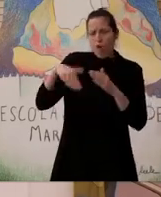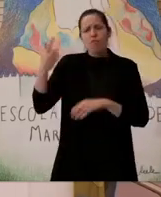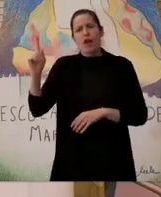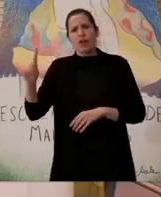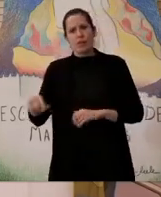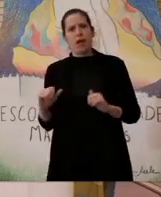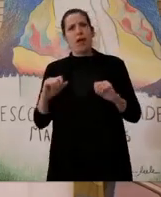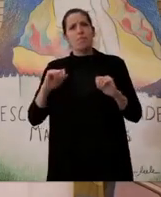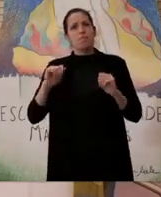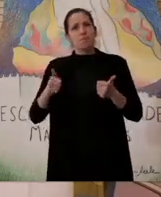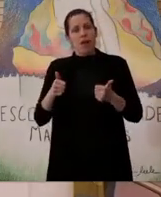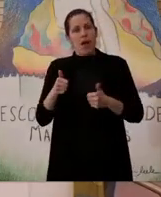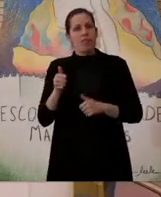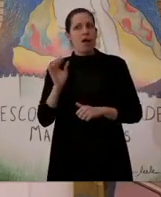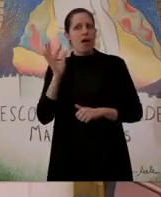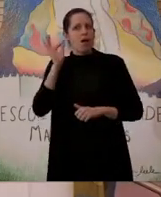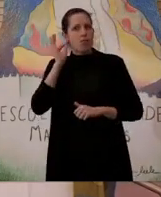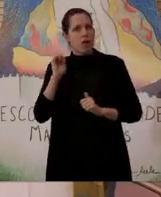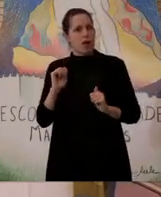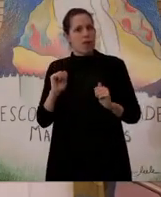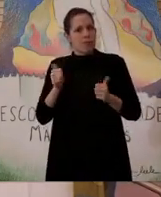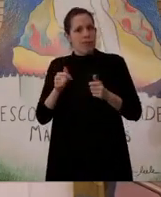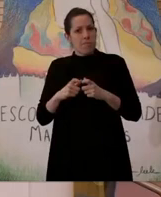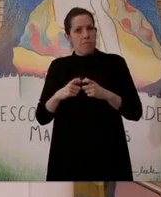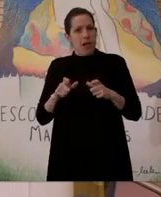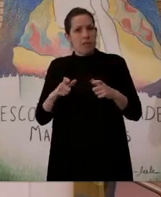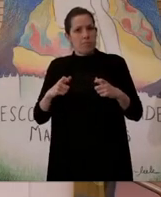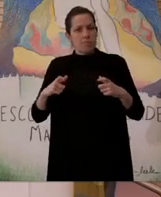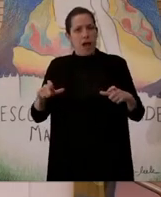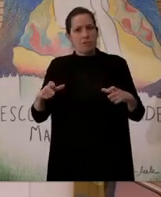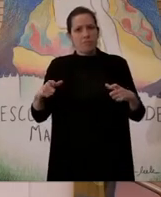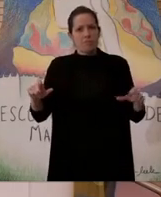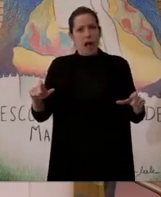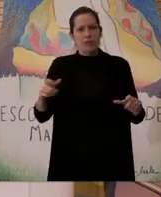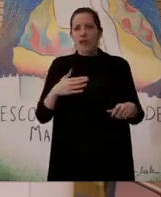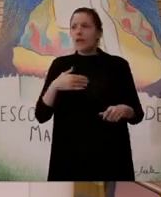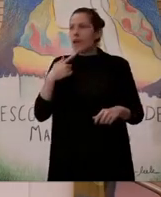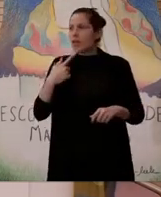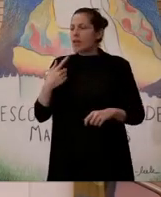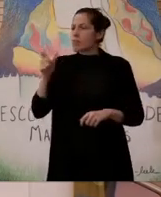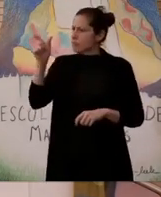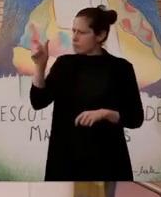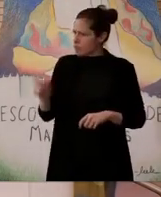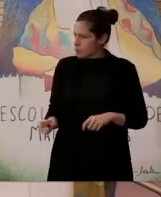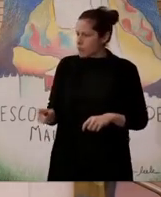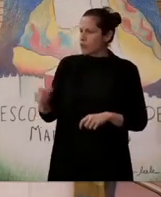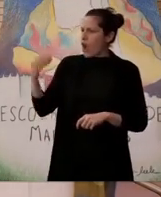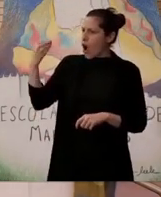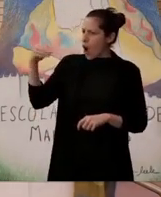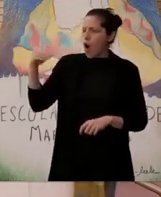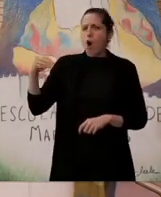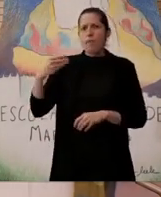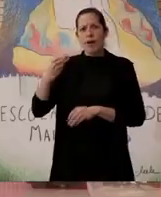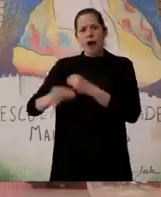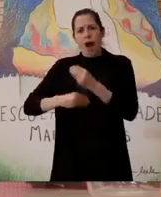mujeres y la gente decía ya no es solamente que sea una mujer joven es una mujer que hace hace cosas a mí me